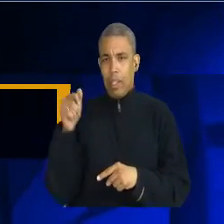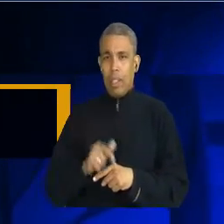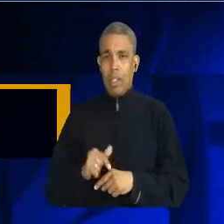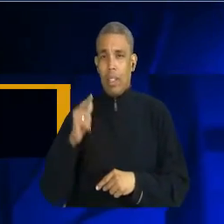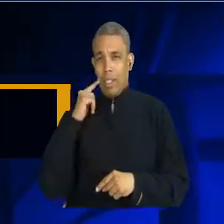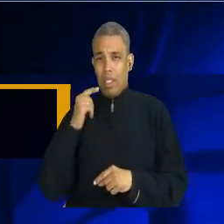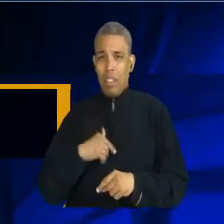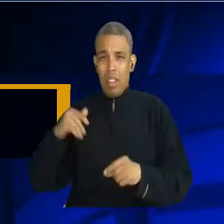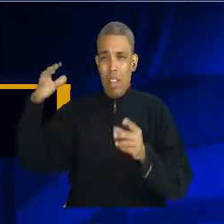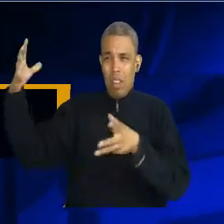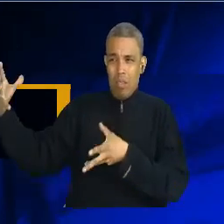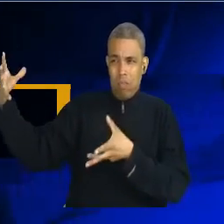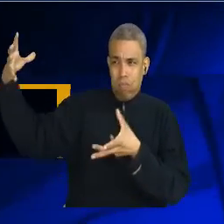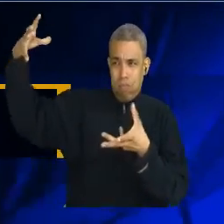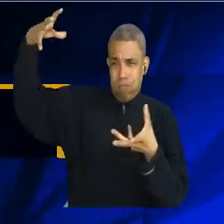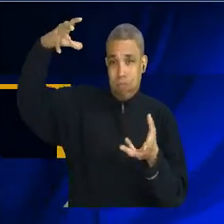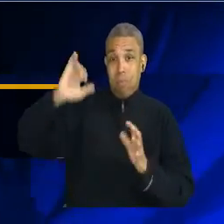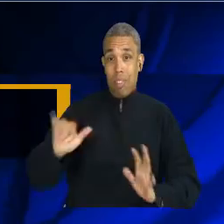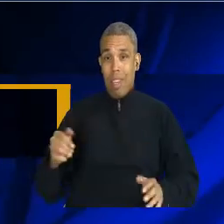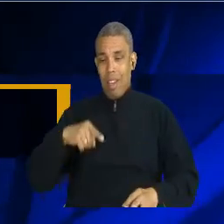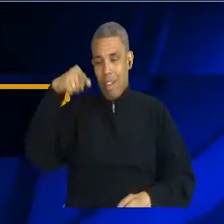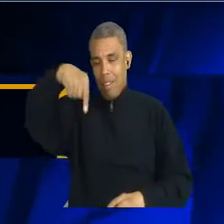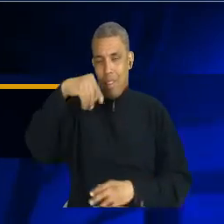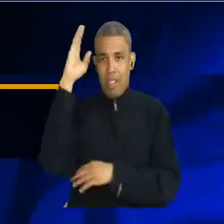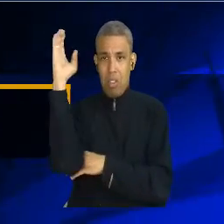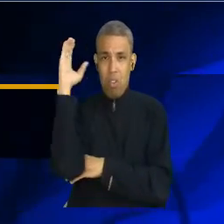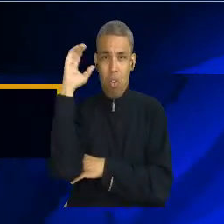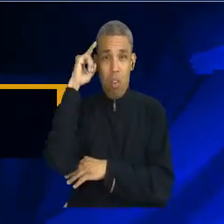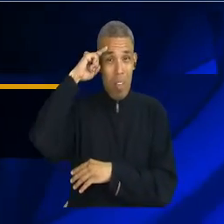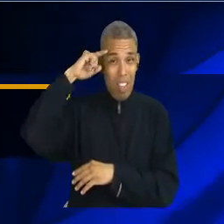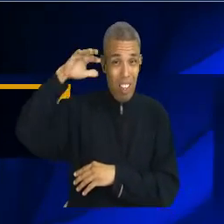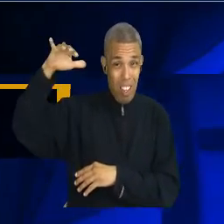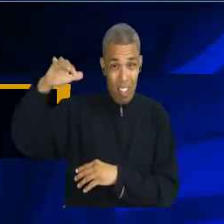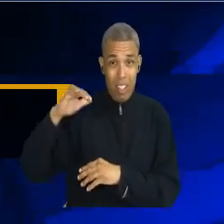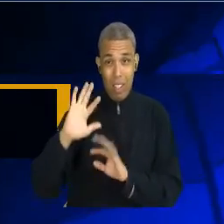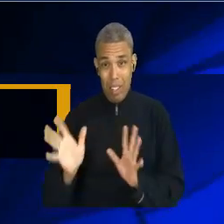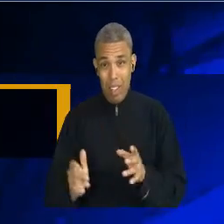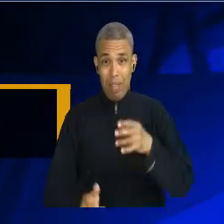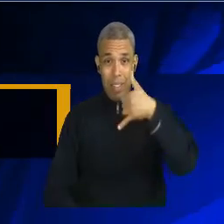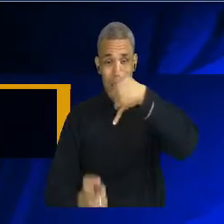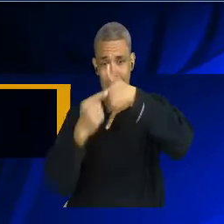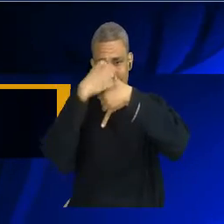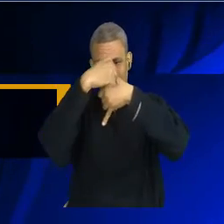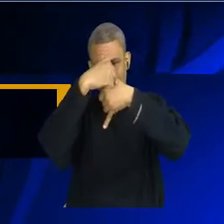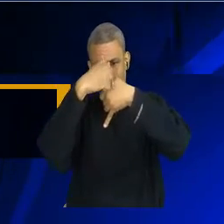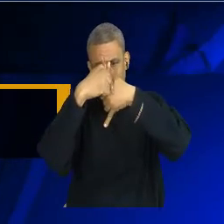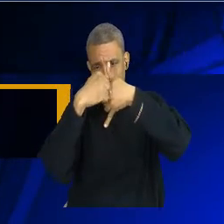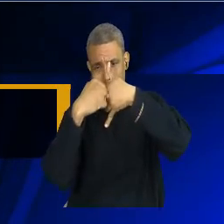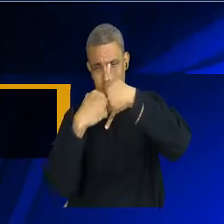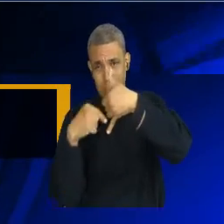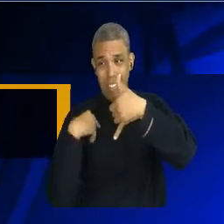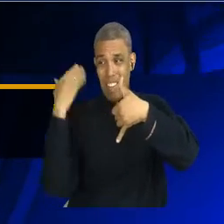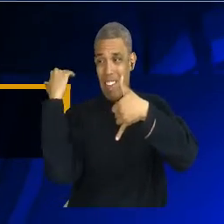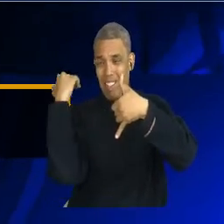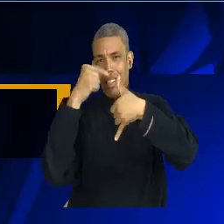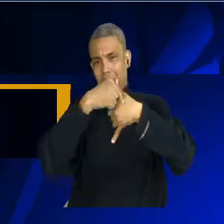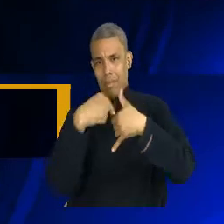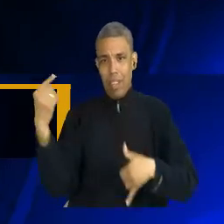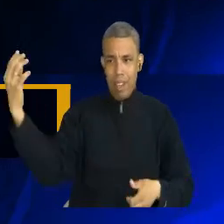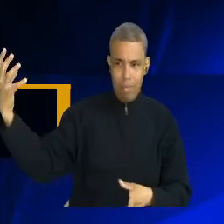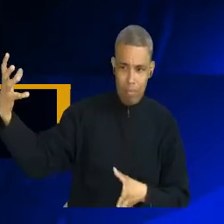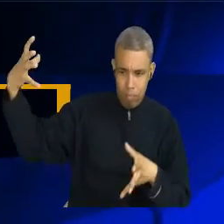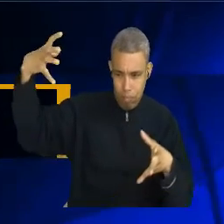y el día de ayer ya llegaron a Barranca Bermeja y se inician la instalación el día de mañana. Hoy está el contratista interventor allá midiendo,